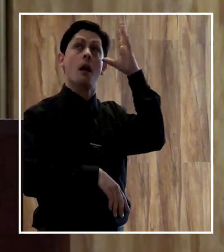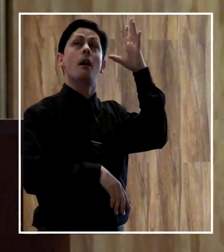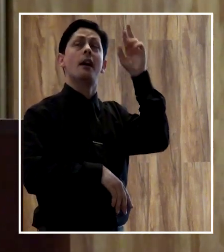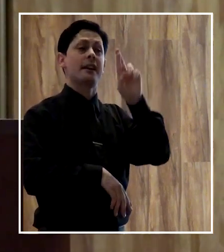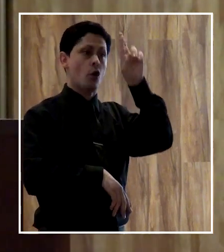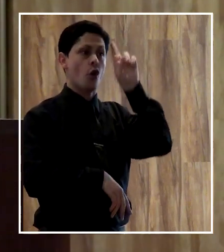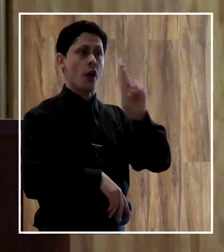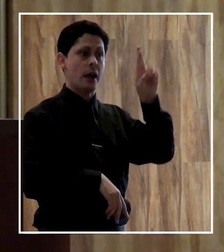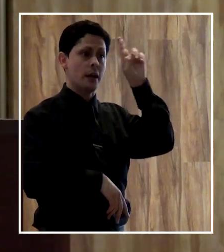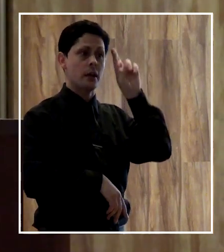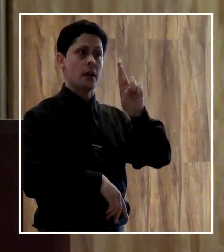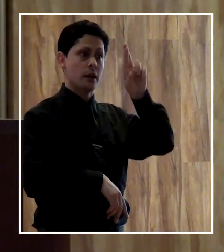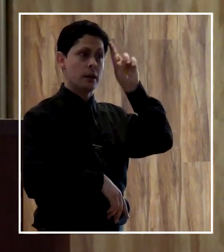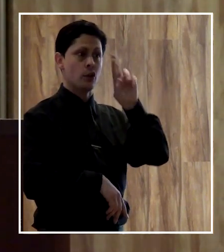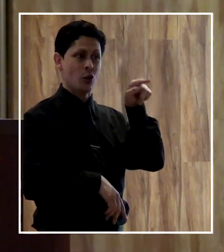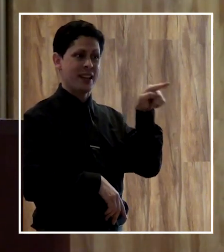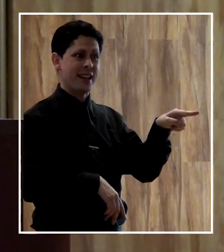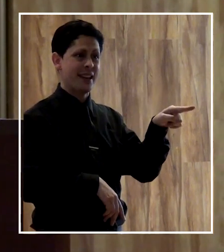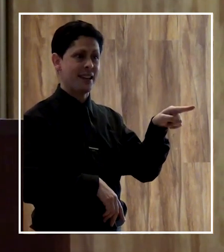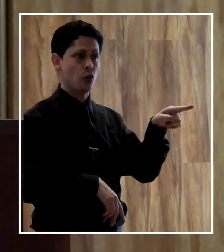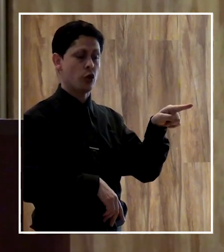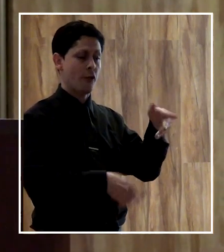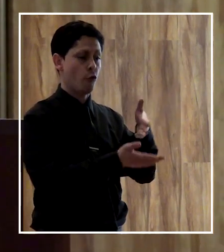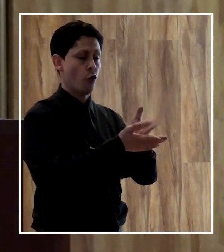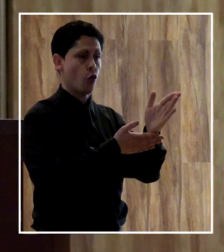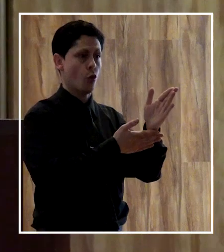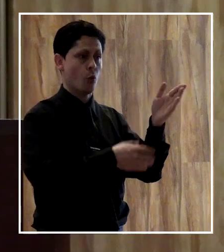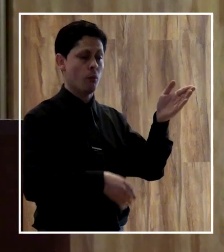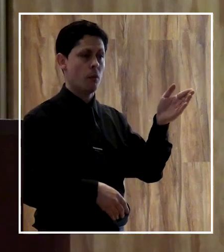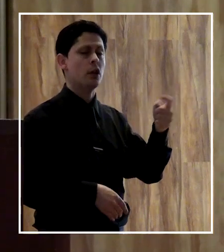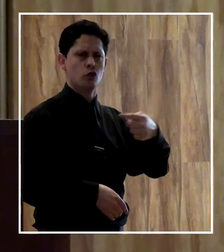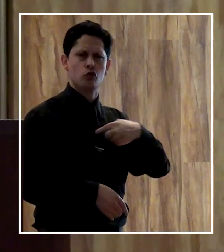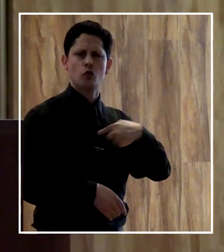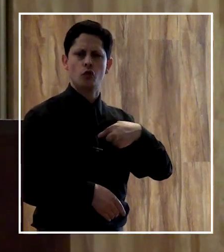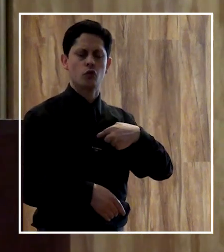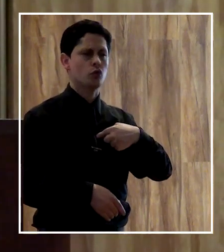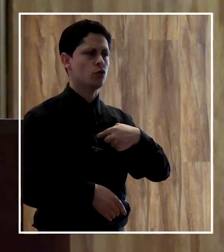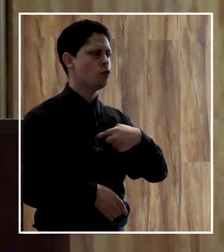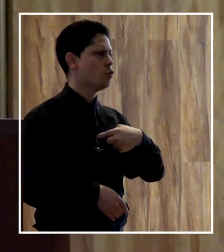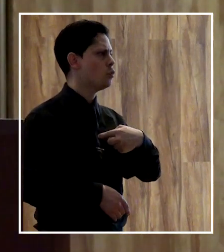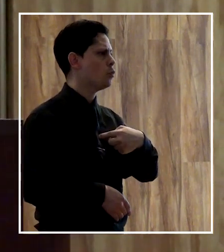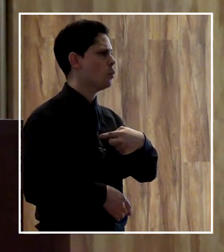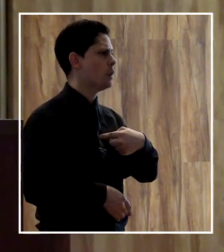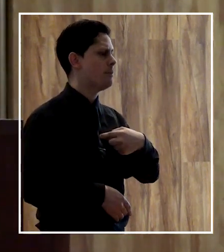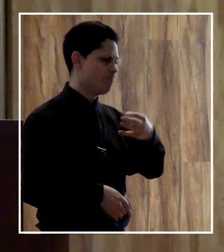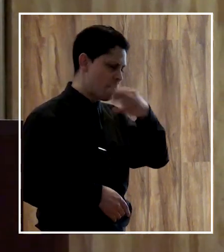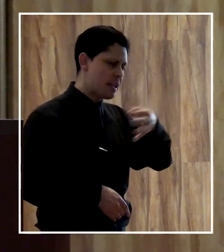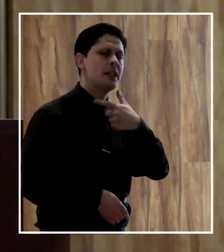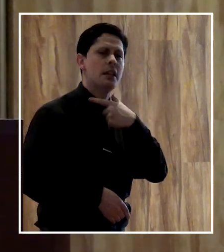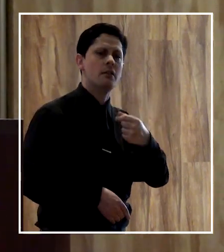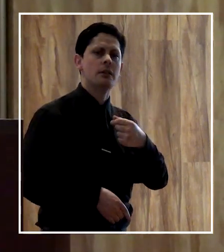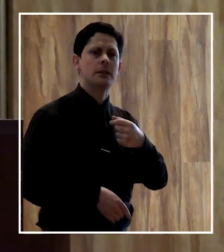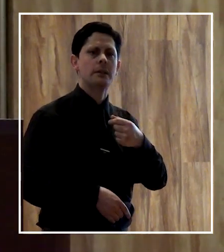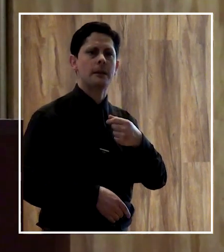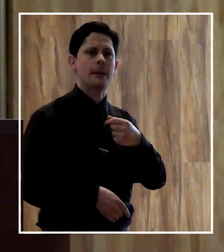de las cuestiones que él formuló. Yo quisiera hacer una